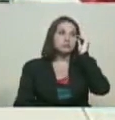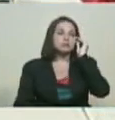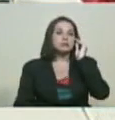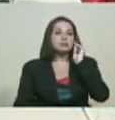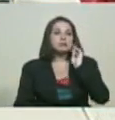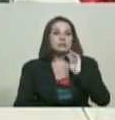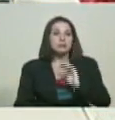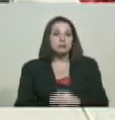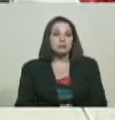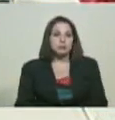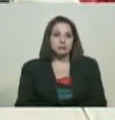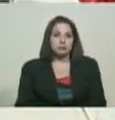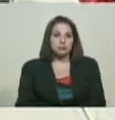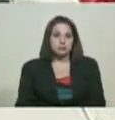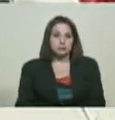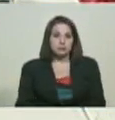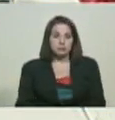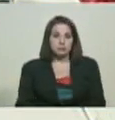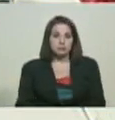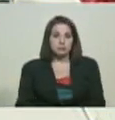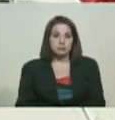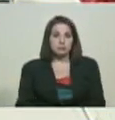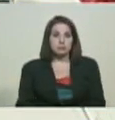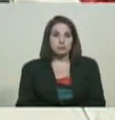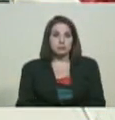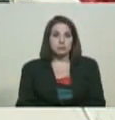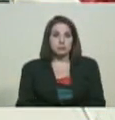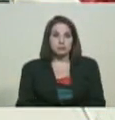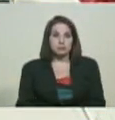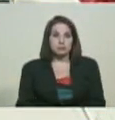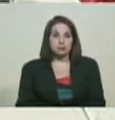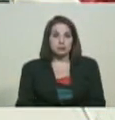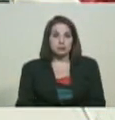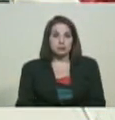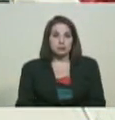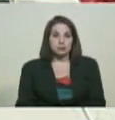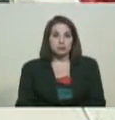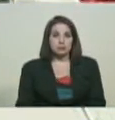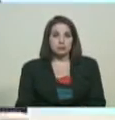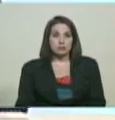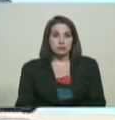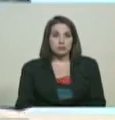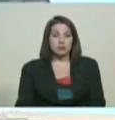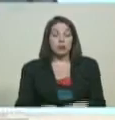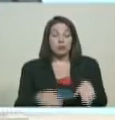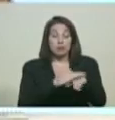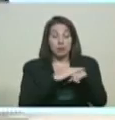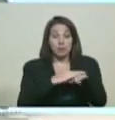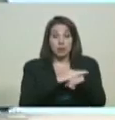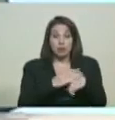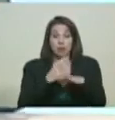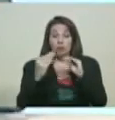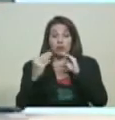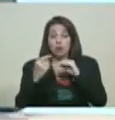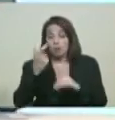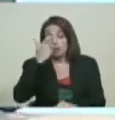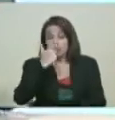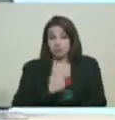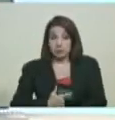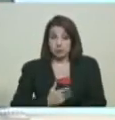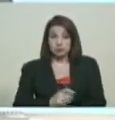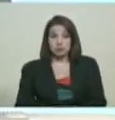soy un guerrero soy un combatiente compañero somos me perdonan cuando hablo en primera persona